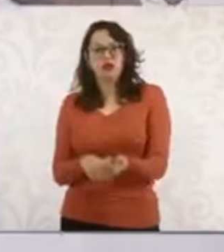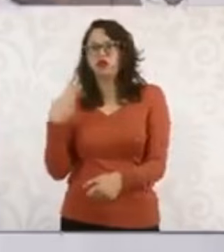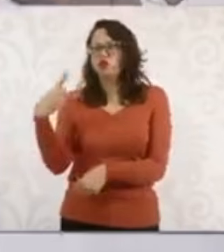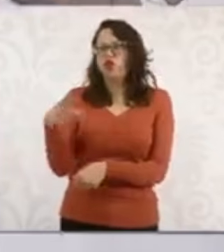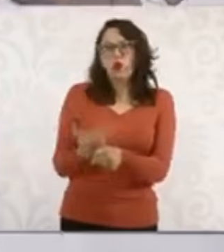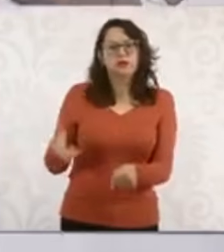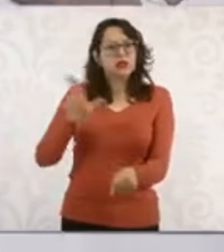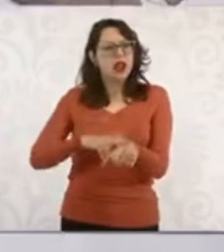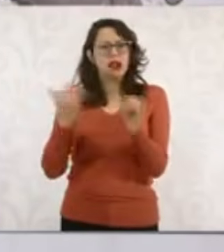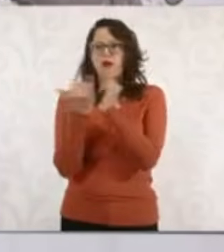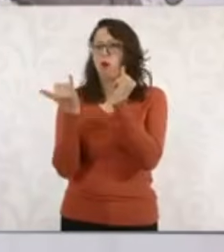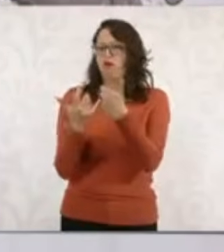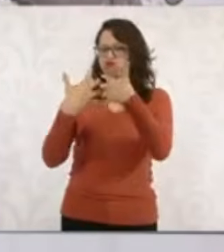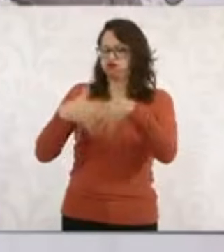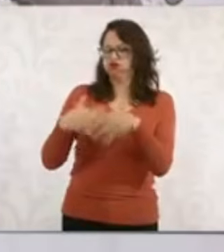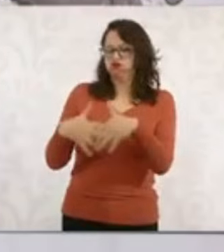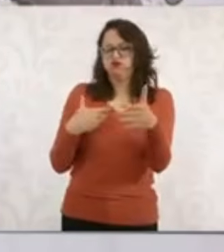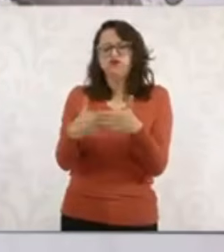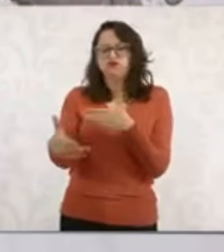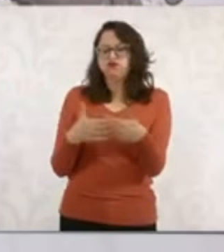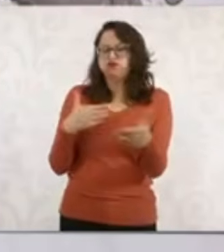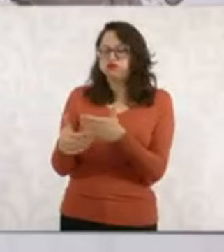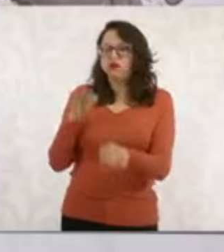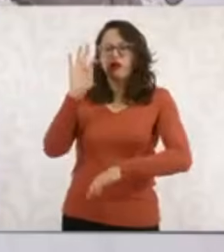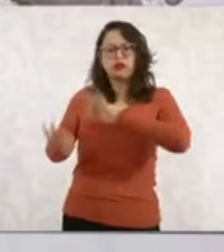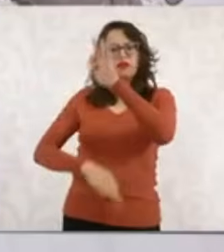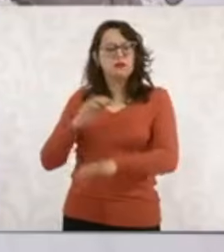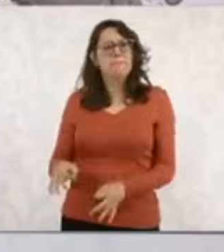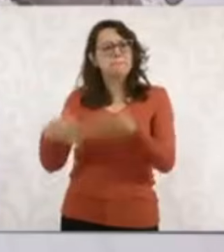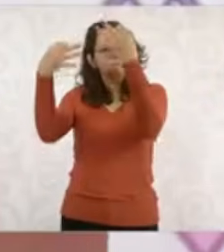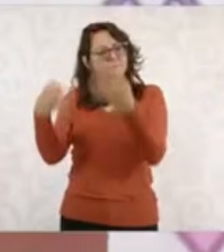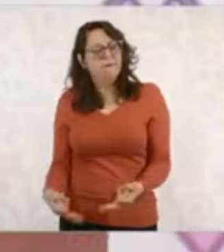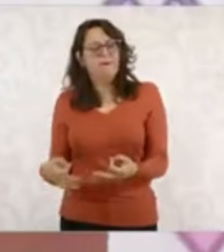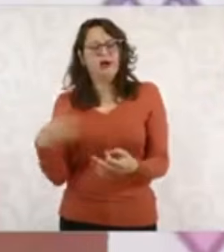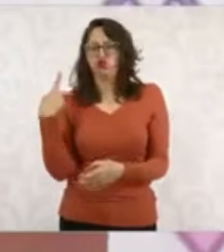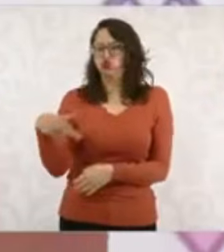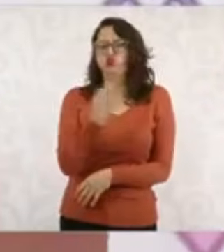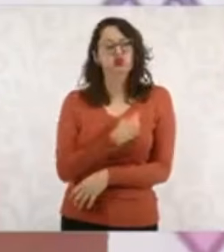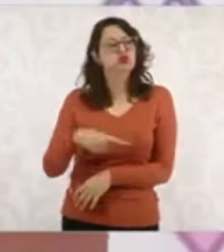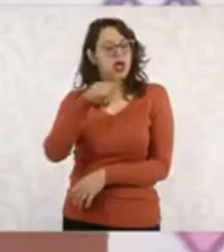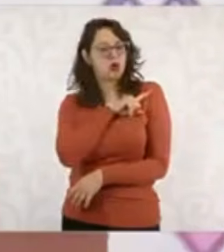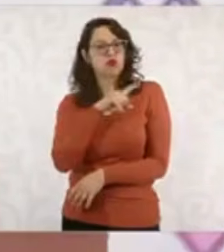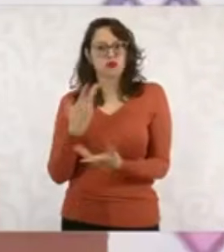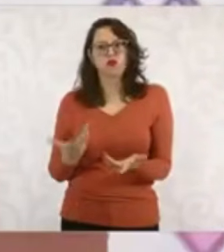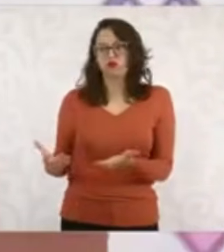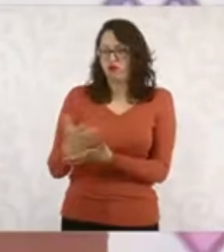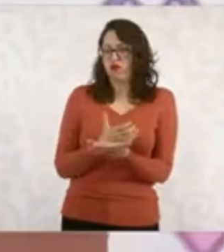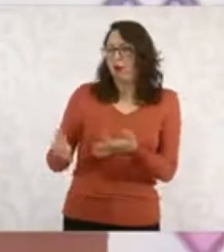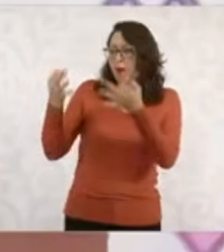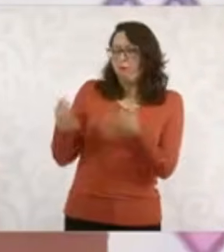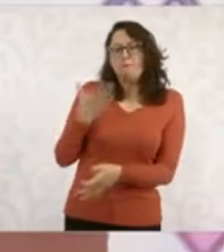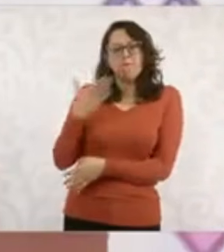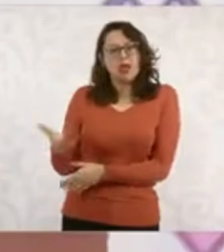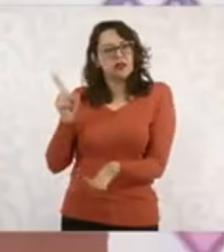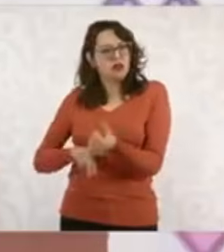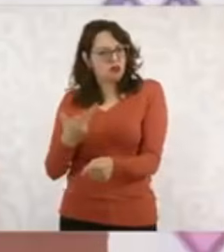equipos y que pueda tener un diagnóstico adecuado para que pueda, pues, atenderse adecuadamente en